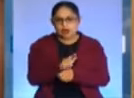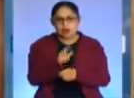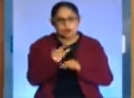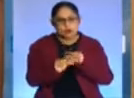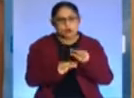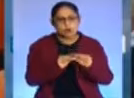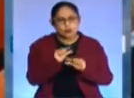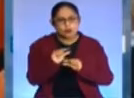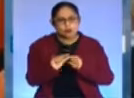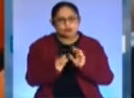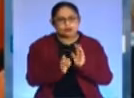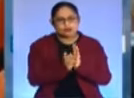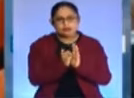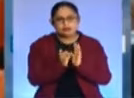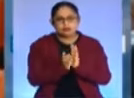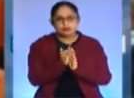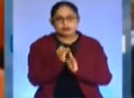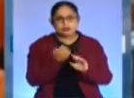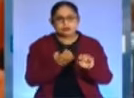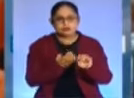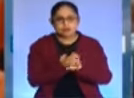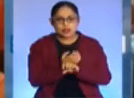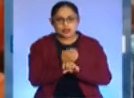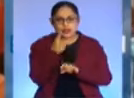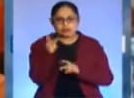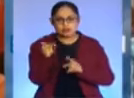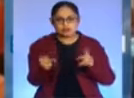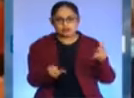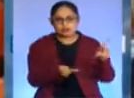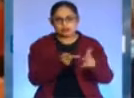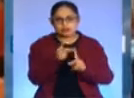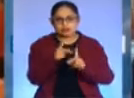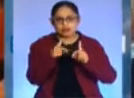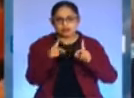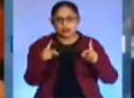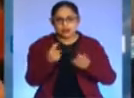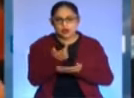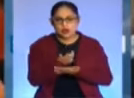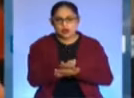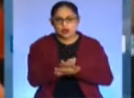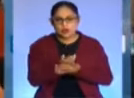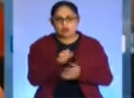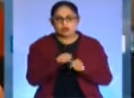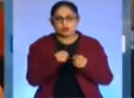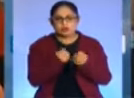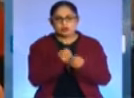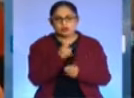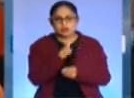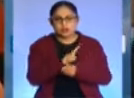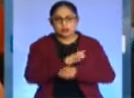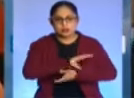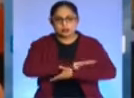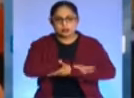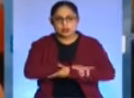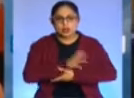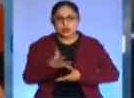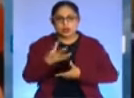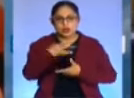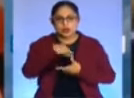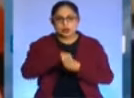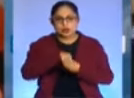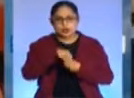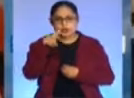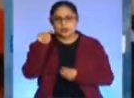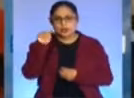la entidad. En su intervención durante el foro de consulta Desarrollo Económico, Social, Solidario e Incluyente Región